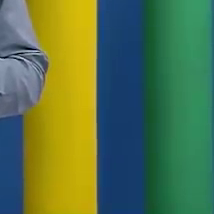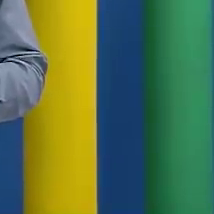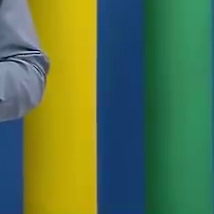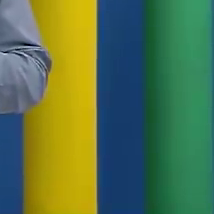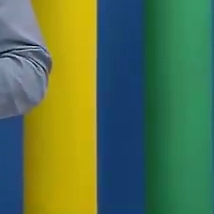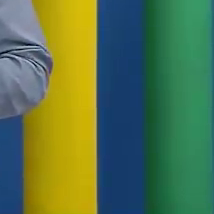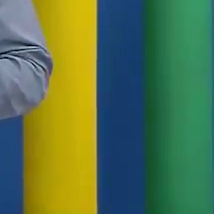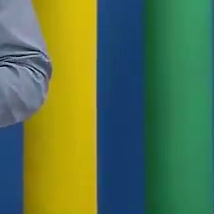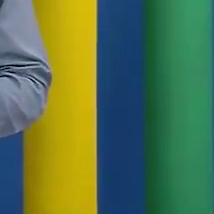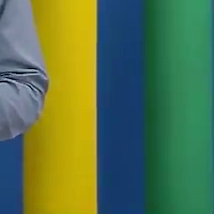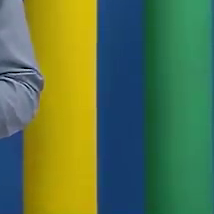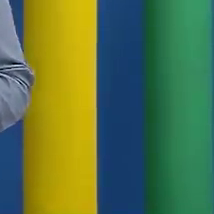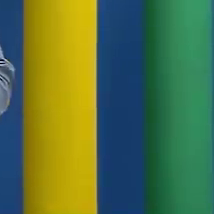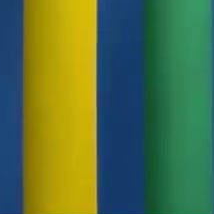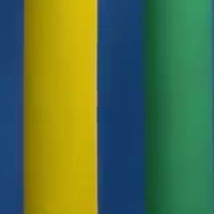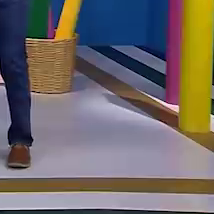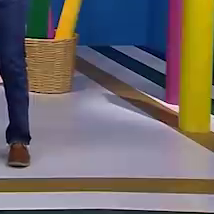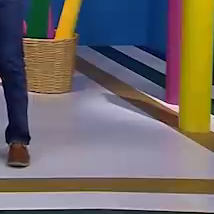poyoremem tijeo bare.